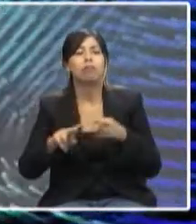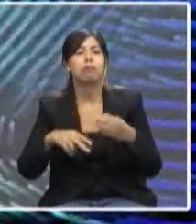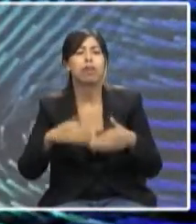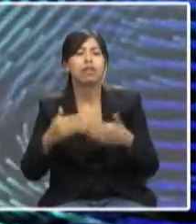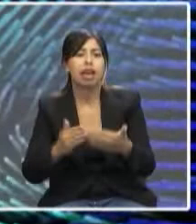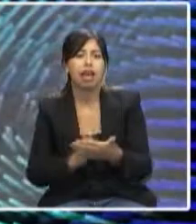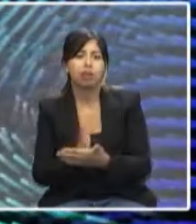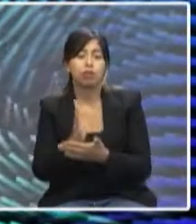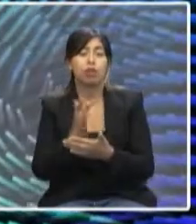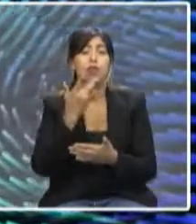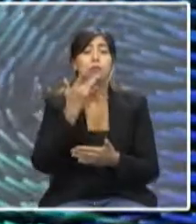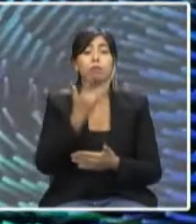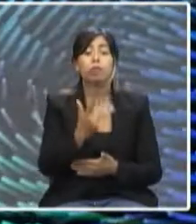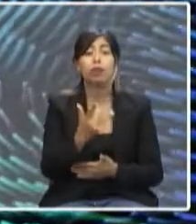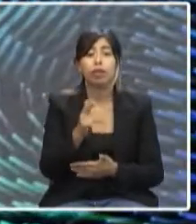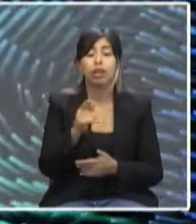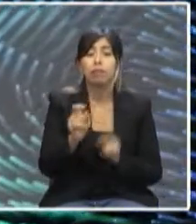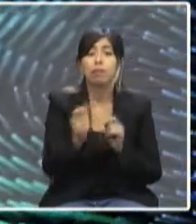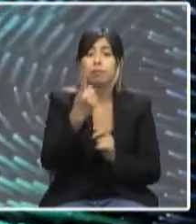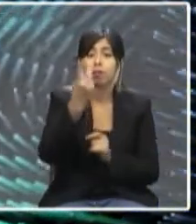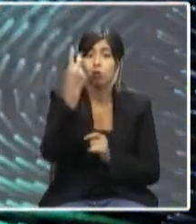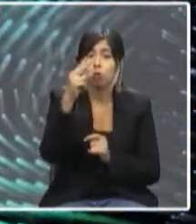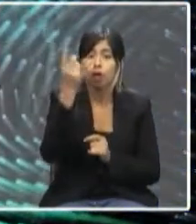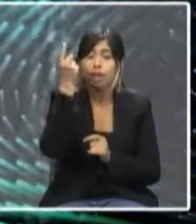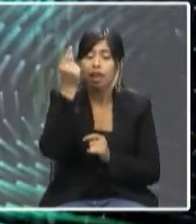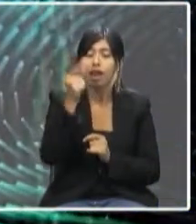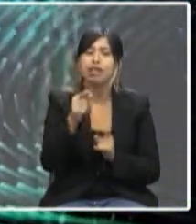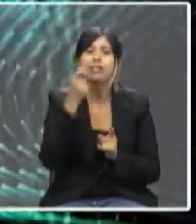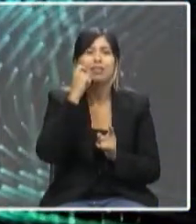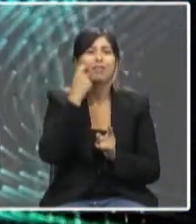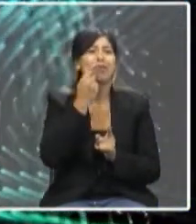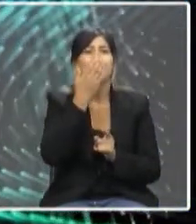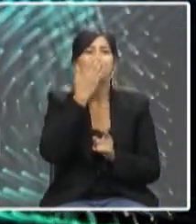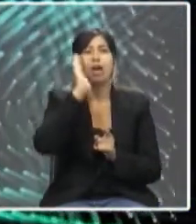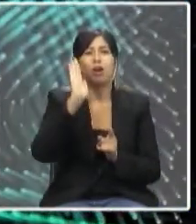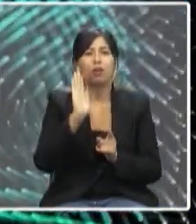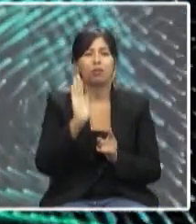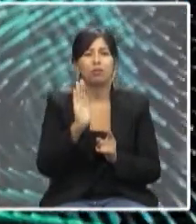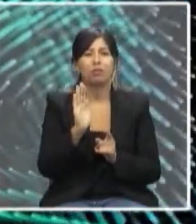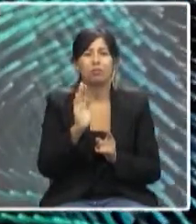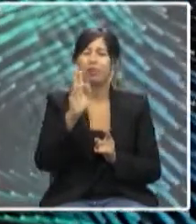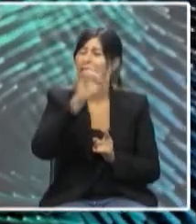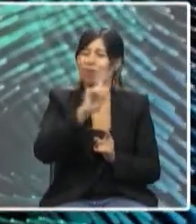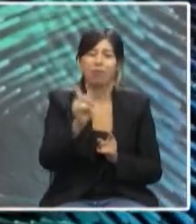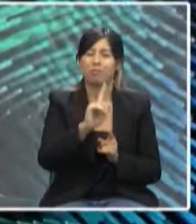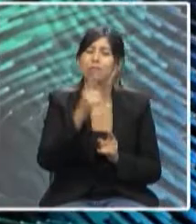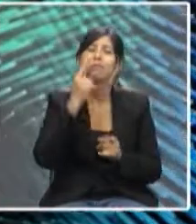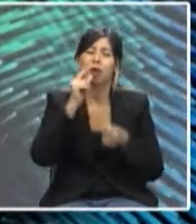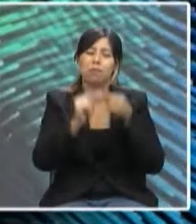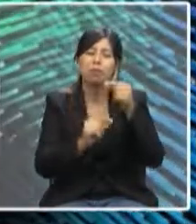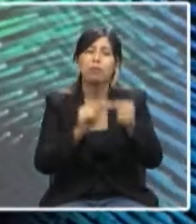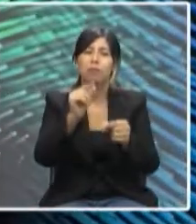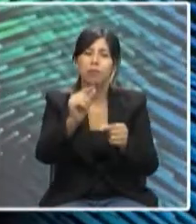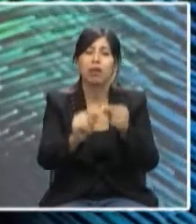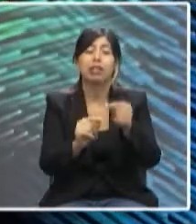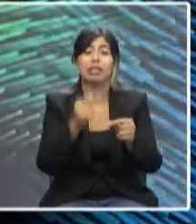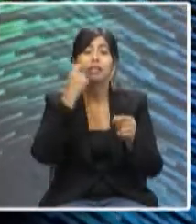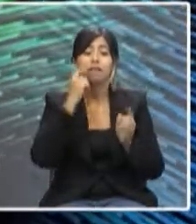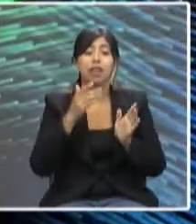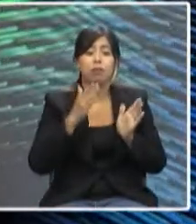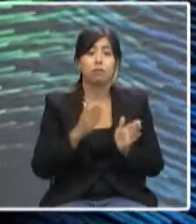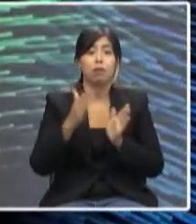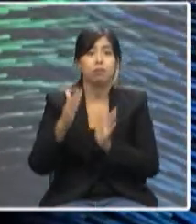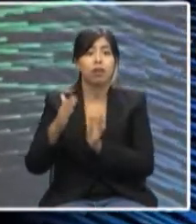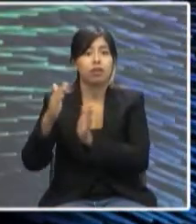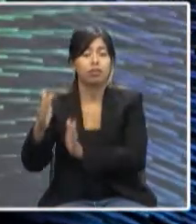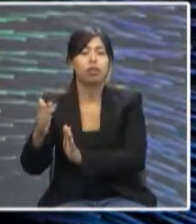la primera versión de tu idea es raramente la mejor versión de tu idea. Y un tema de timing, de hacer las cosas en el momento. Porque si